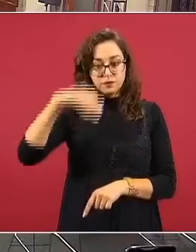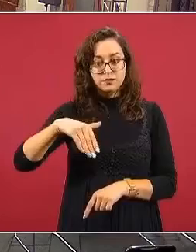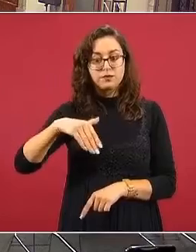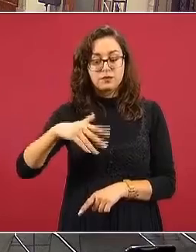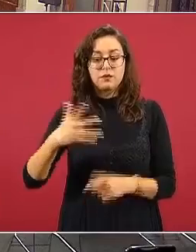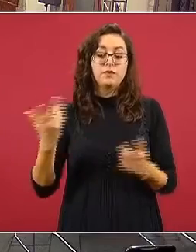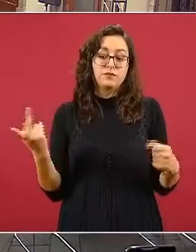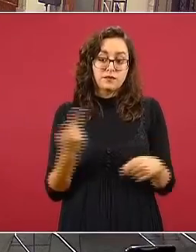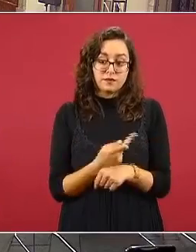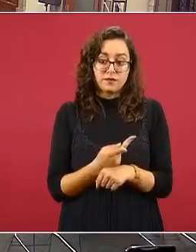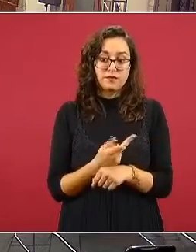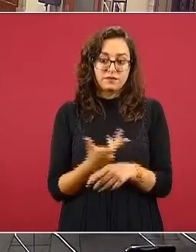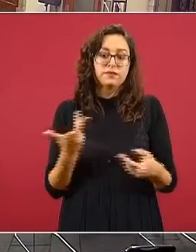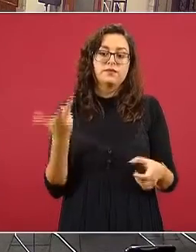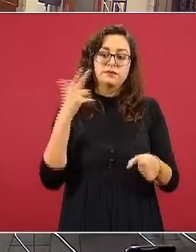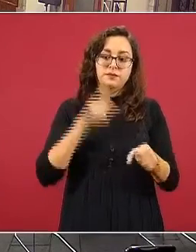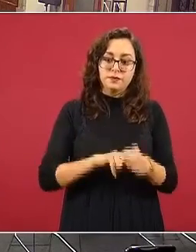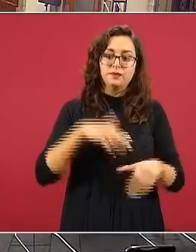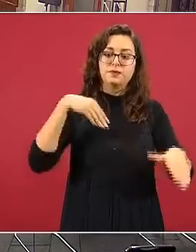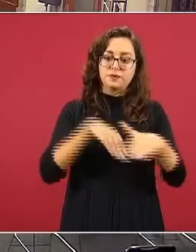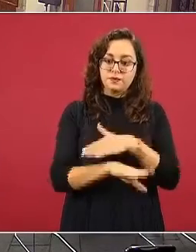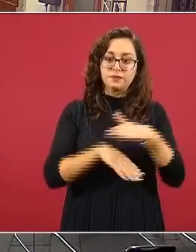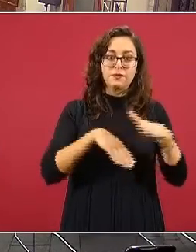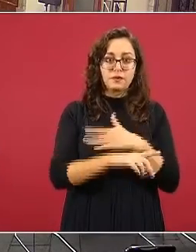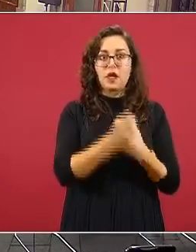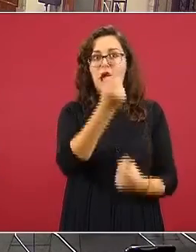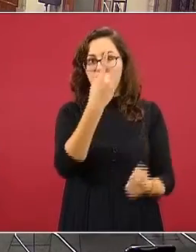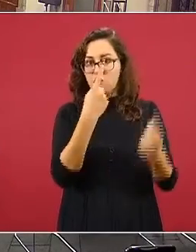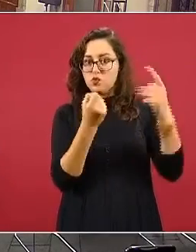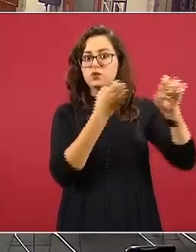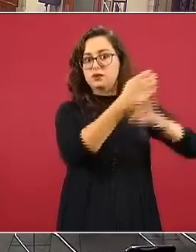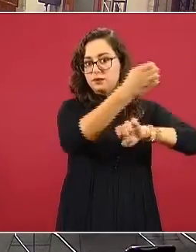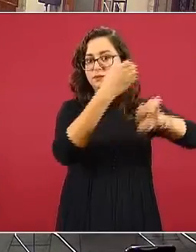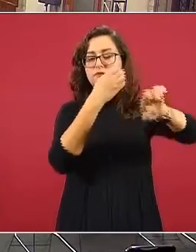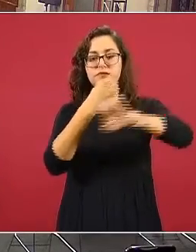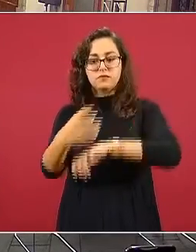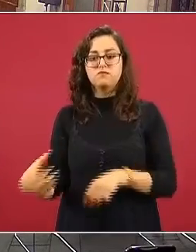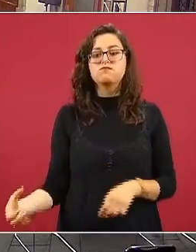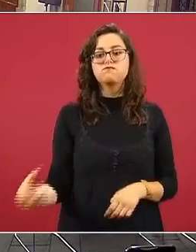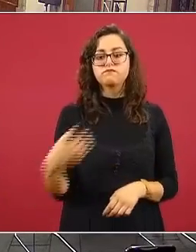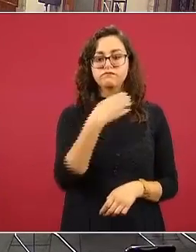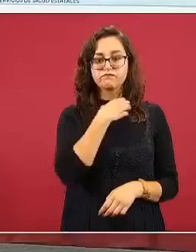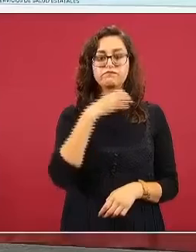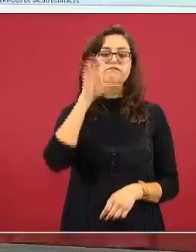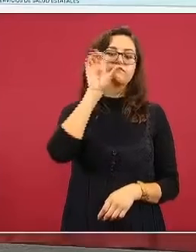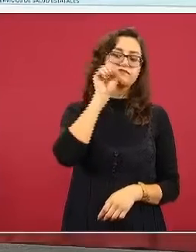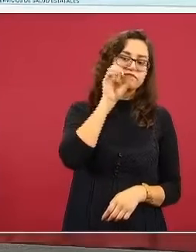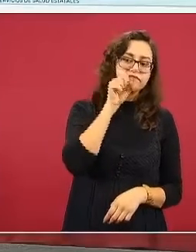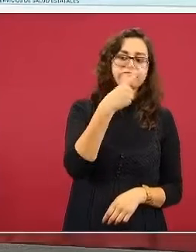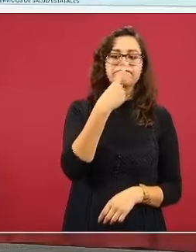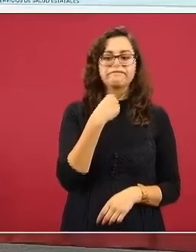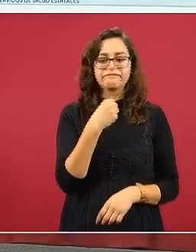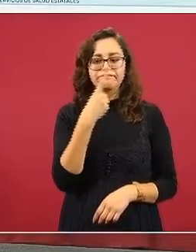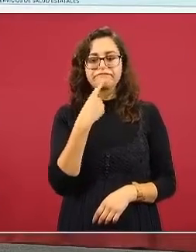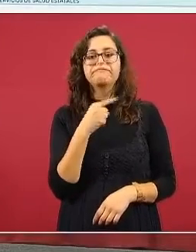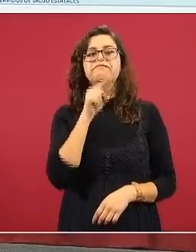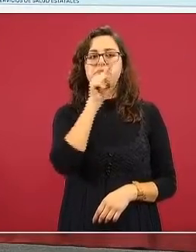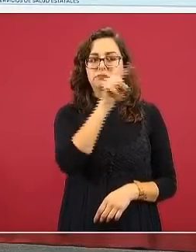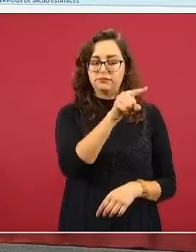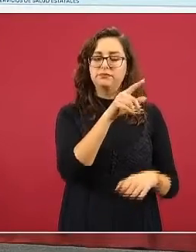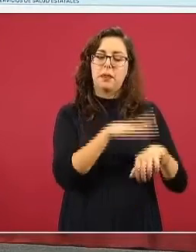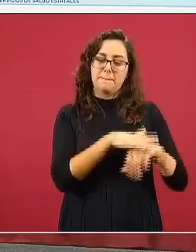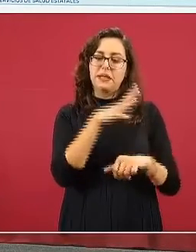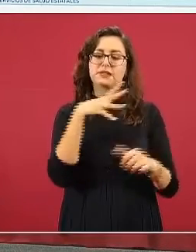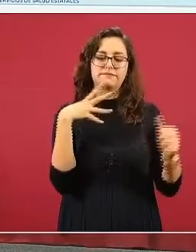comportamiento de la hospitalización en entidades federativas que están en color naranja y en color rojo y que están teniendo